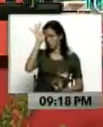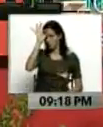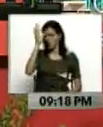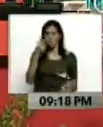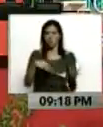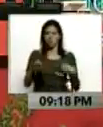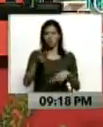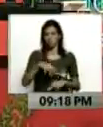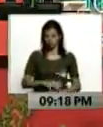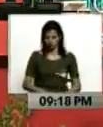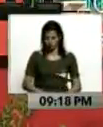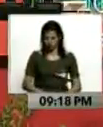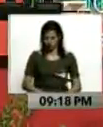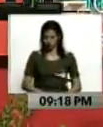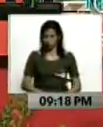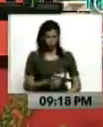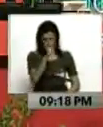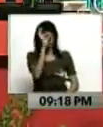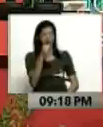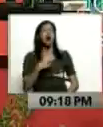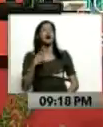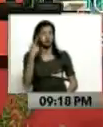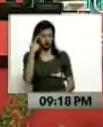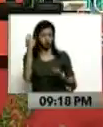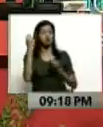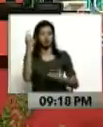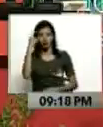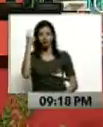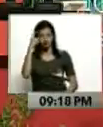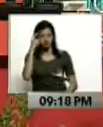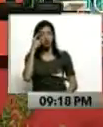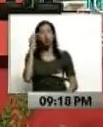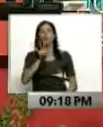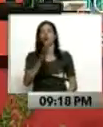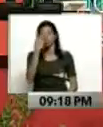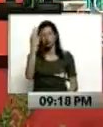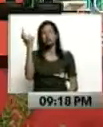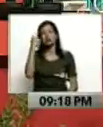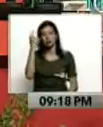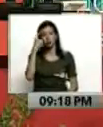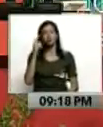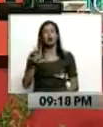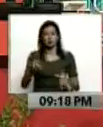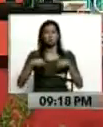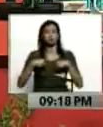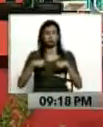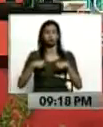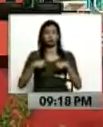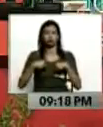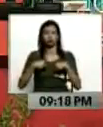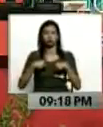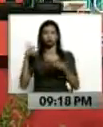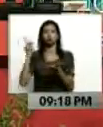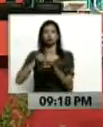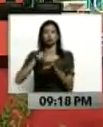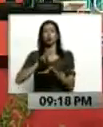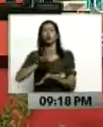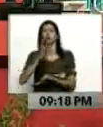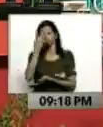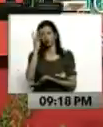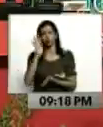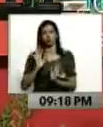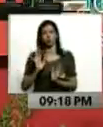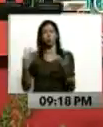nosotros no sabemos Qué pasó ahí nosotros sí sabemos lo que pasó el 4 de Febrero y asumimos nuestra